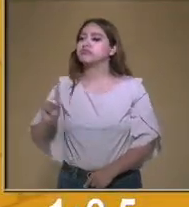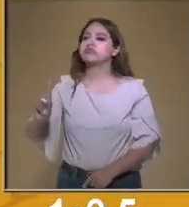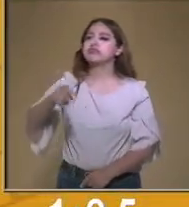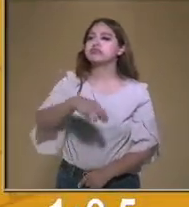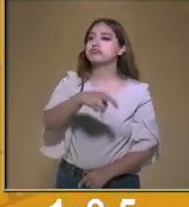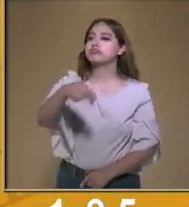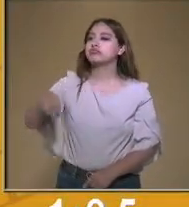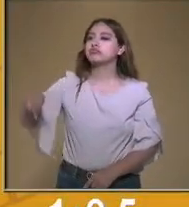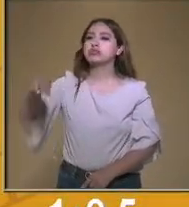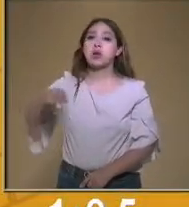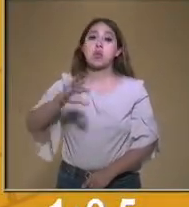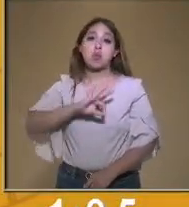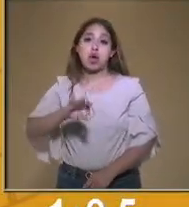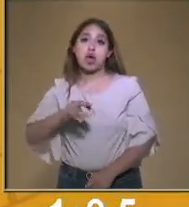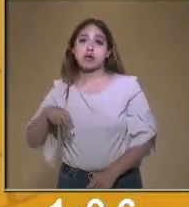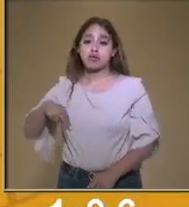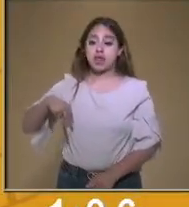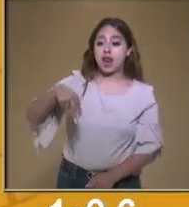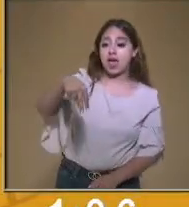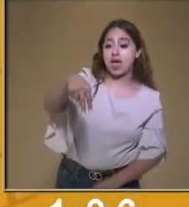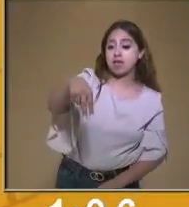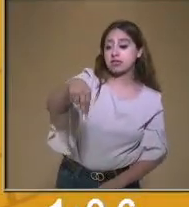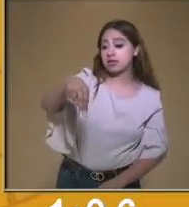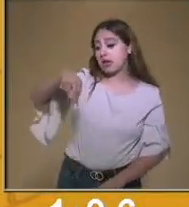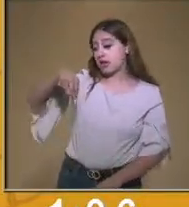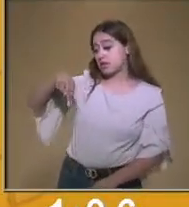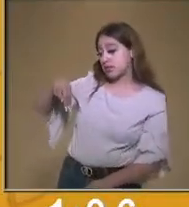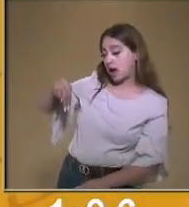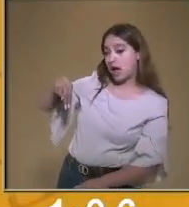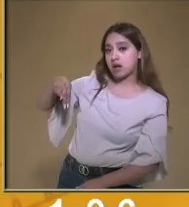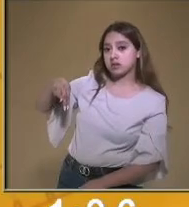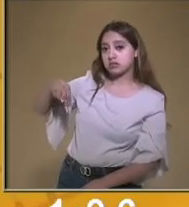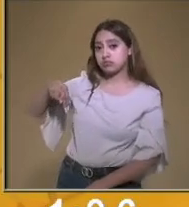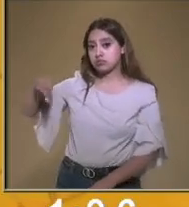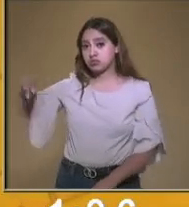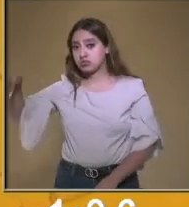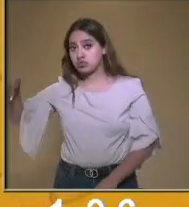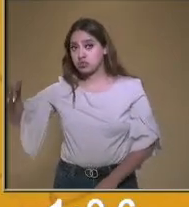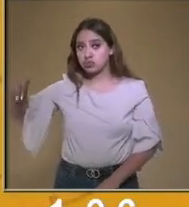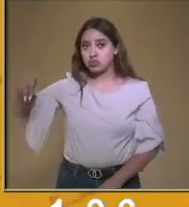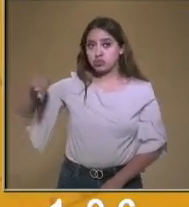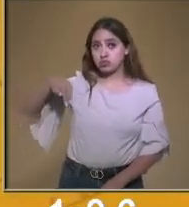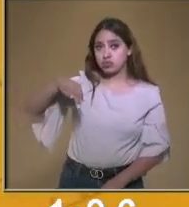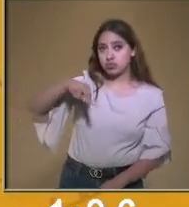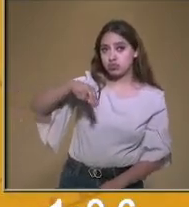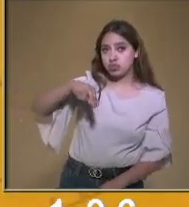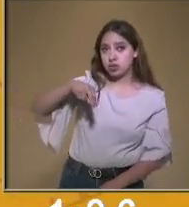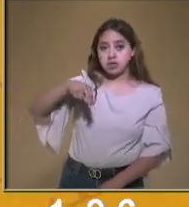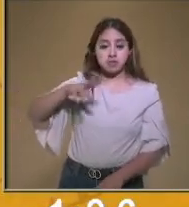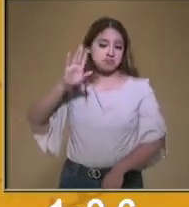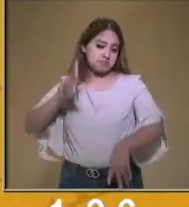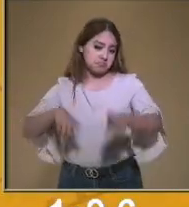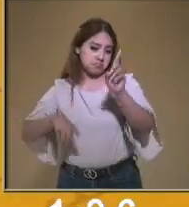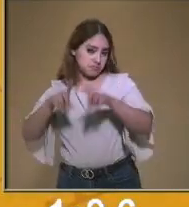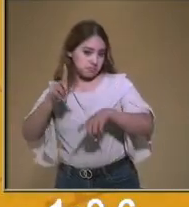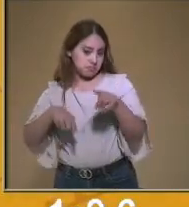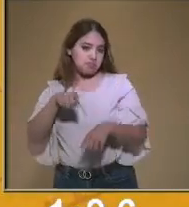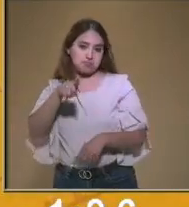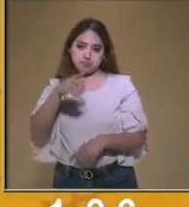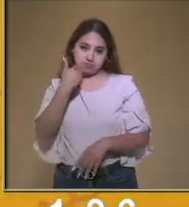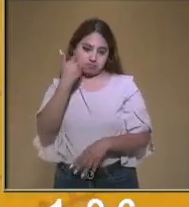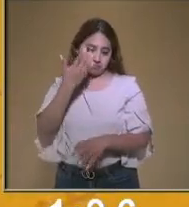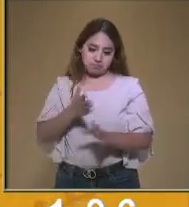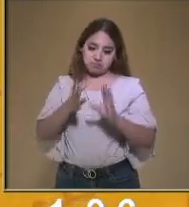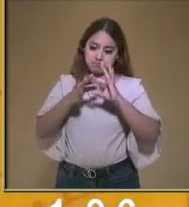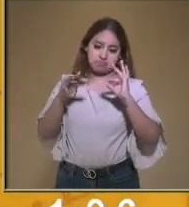hacer hacia adelante, me puedo desplazar hacia atrás, hacia el lado derecho, hacia el lado izquierdo, dependiendo de la acción que usted me